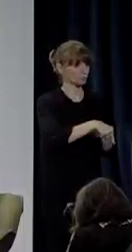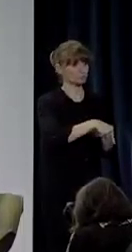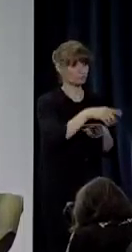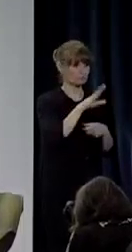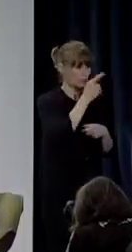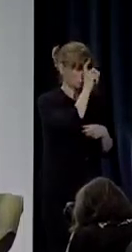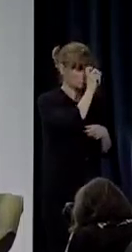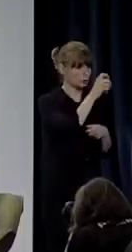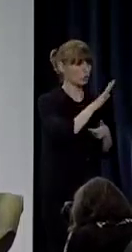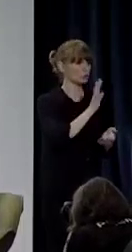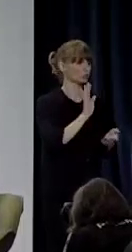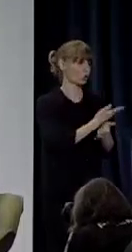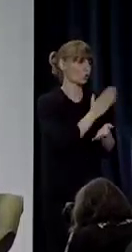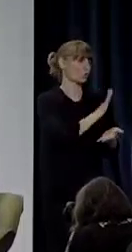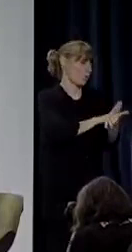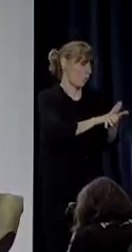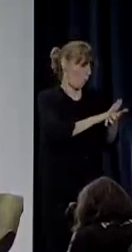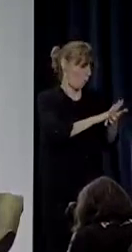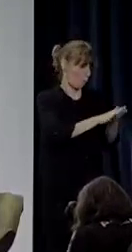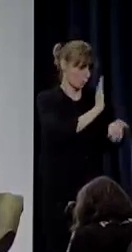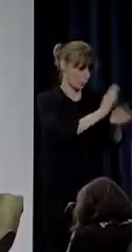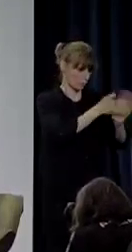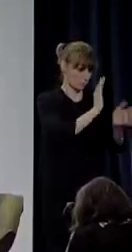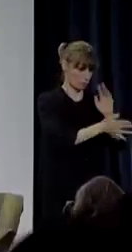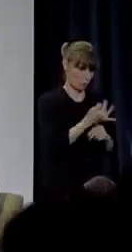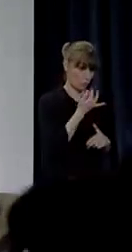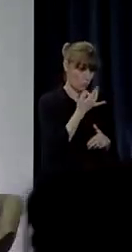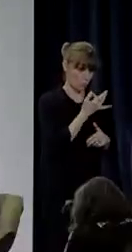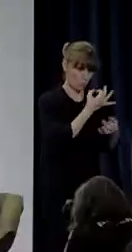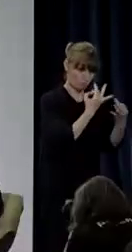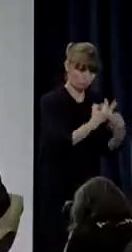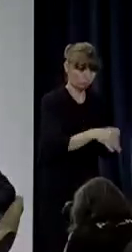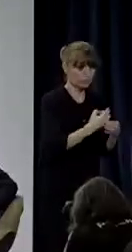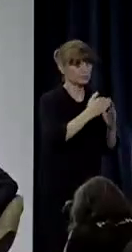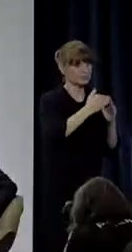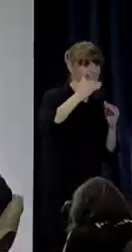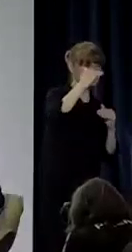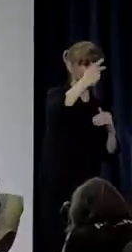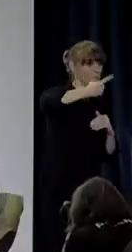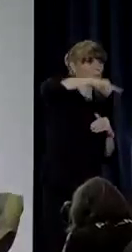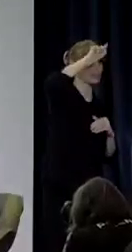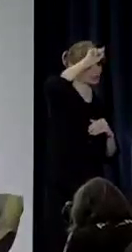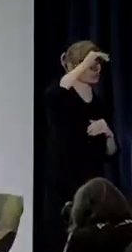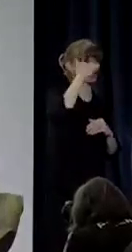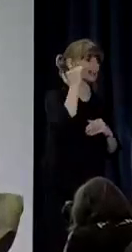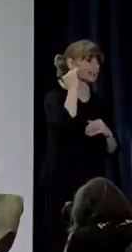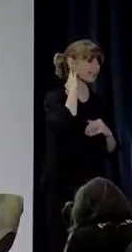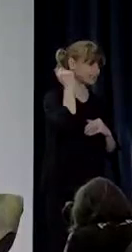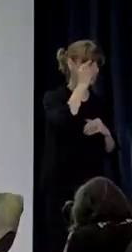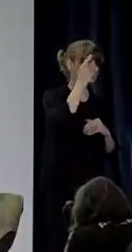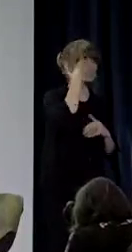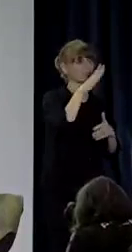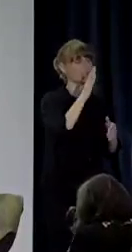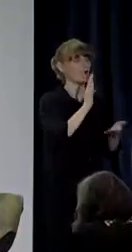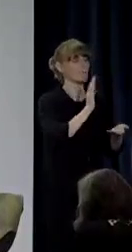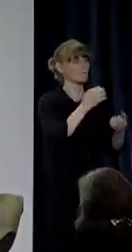los pilotos de nuevos tratamientos. Y en el piso 16 existe un piloto, un ensayo clínico, en el